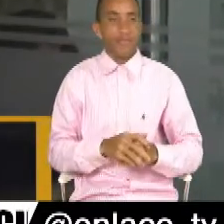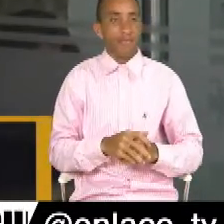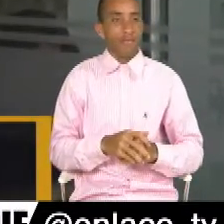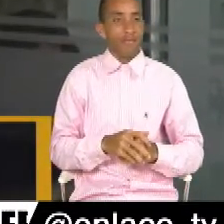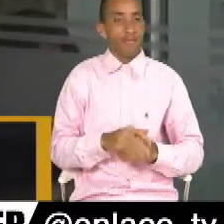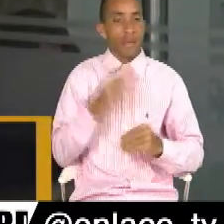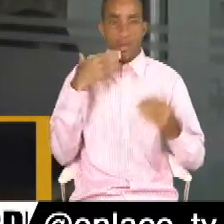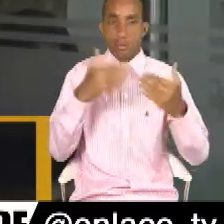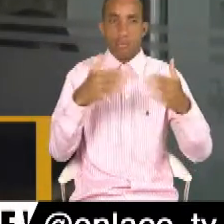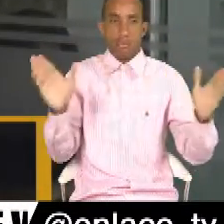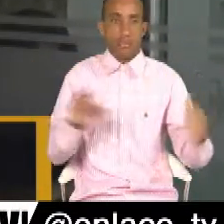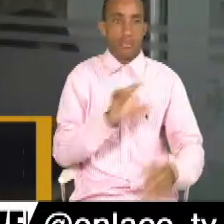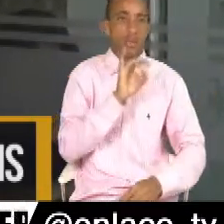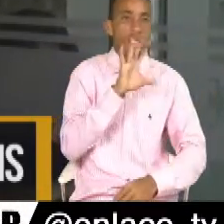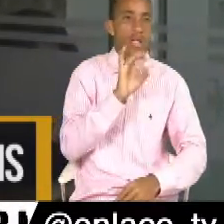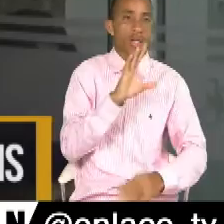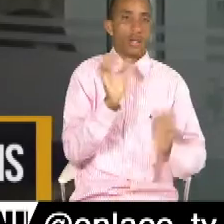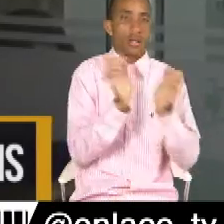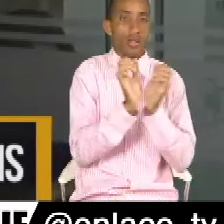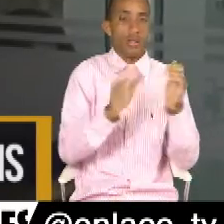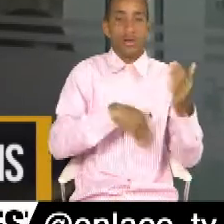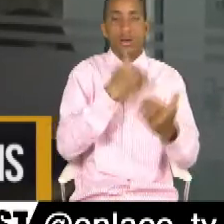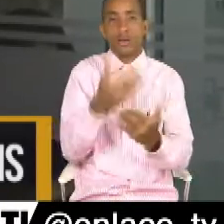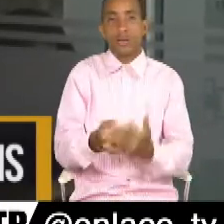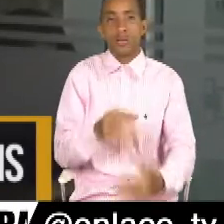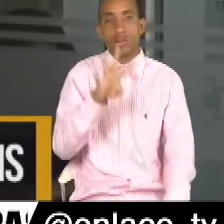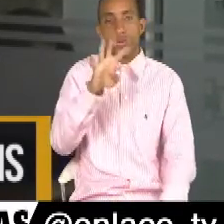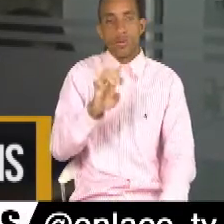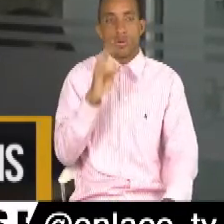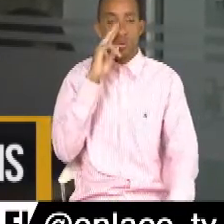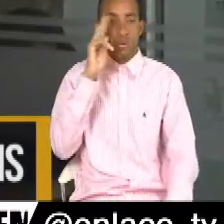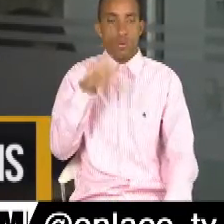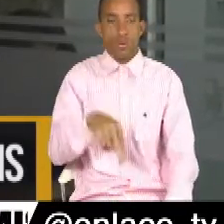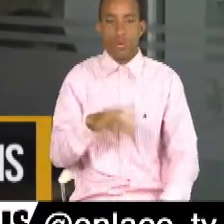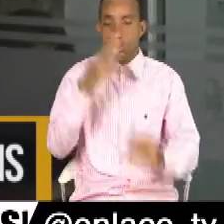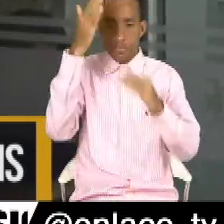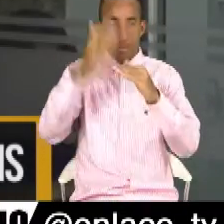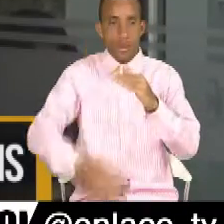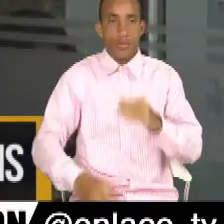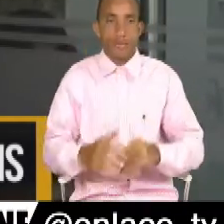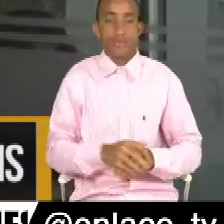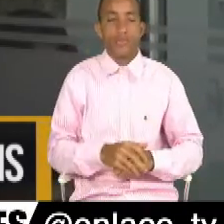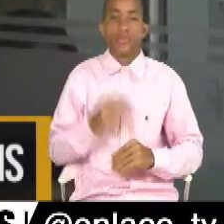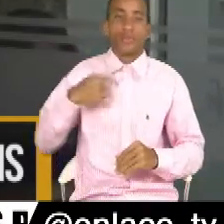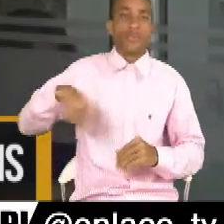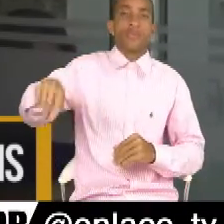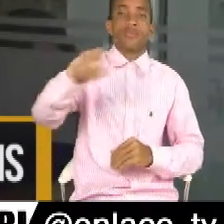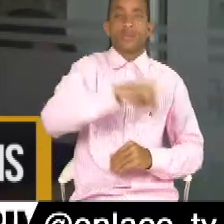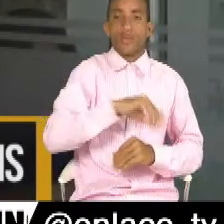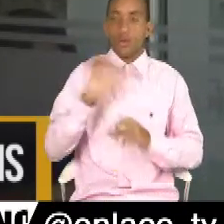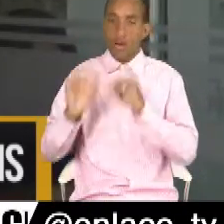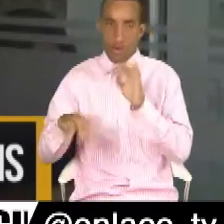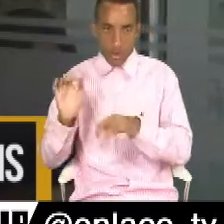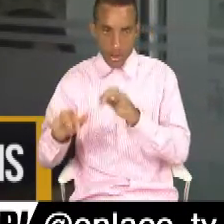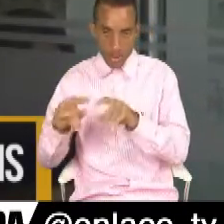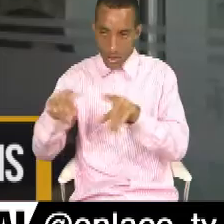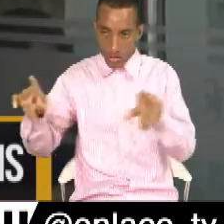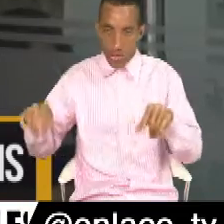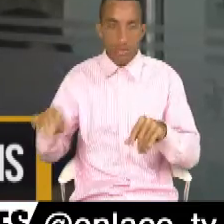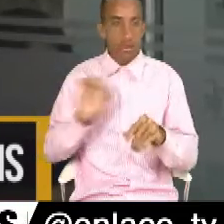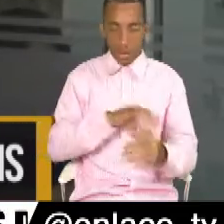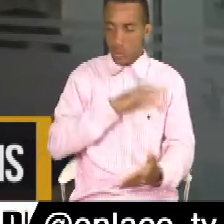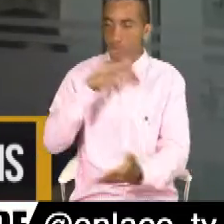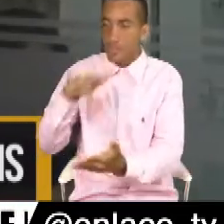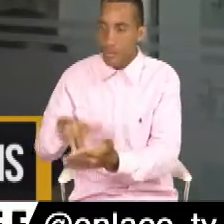las inscripciones del 15 de mayo hasta el 9 de junio como plazo máximo. Los invitamos a que acerquen a nuestras oficinas de la Universidad Industrial de Santander y allí